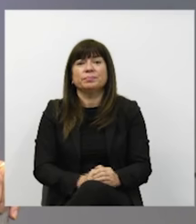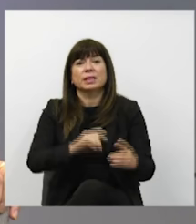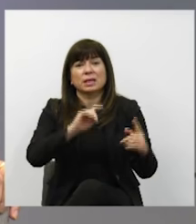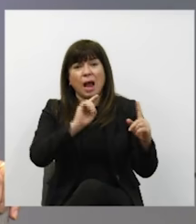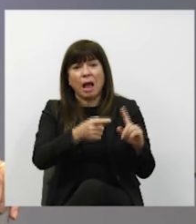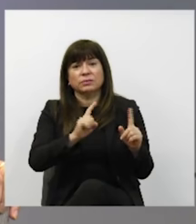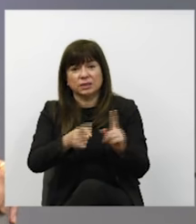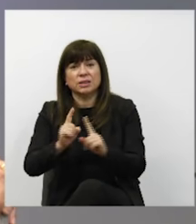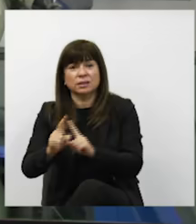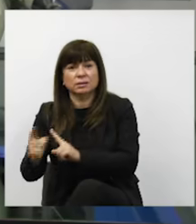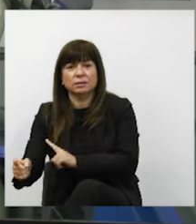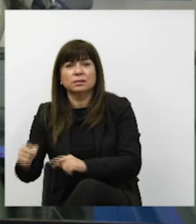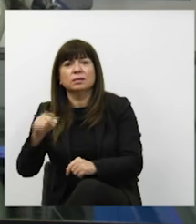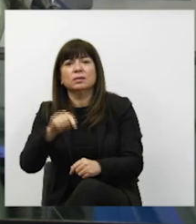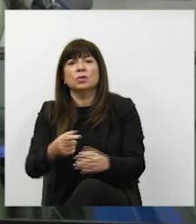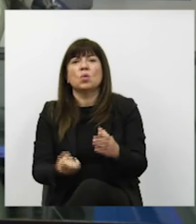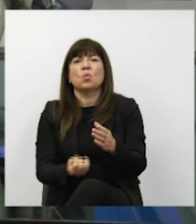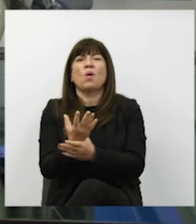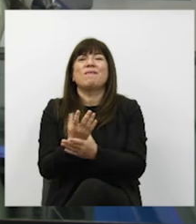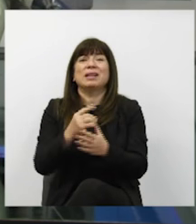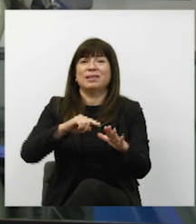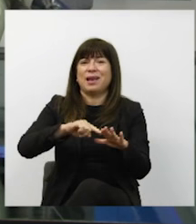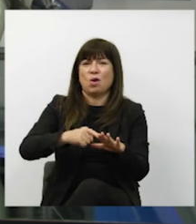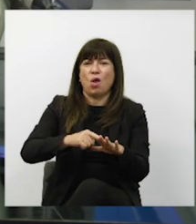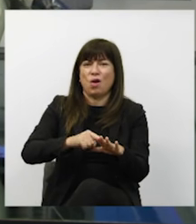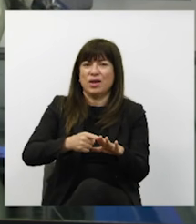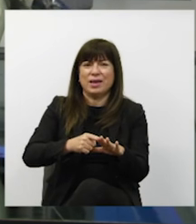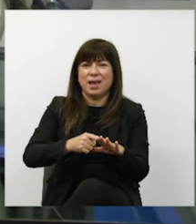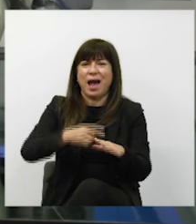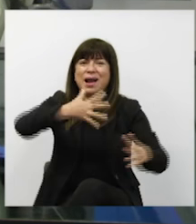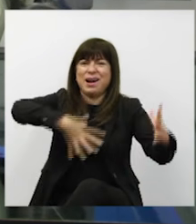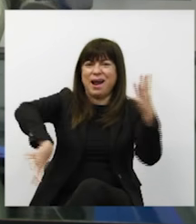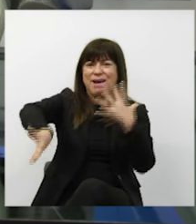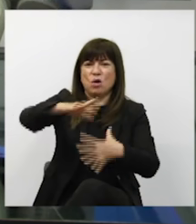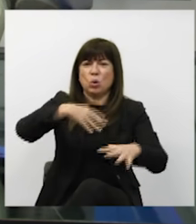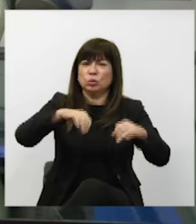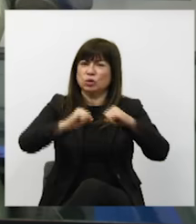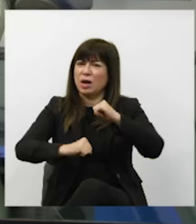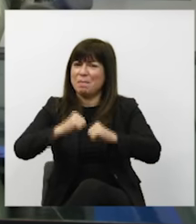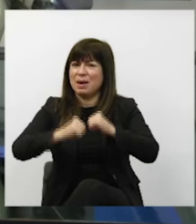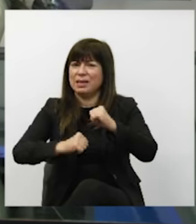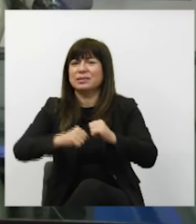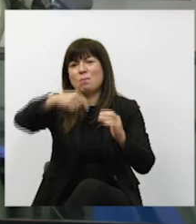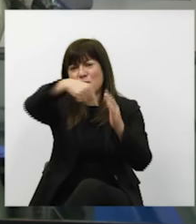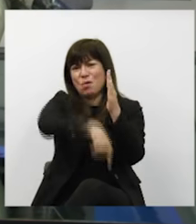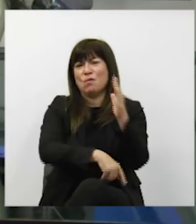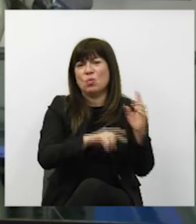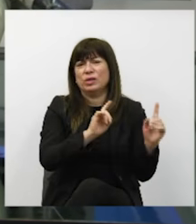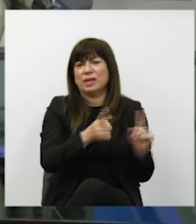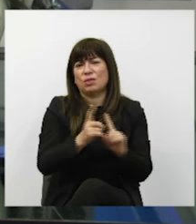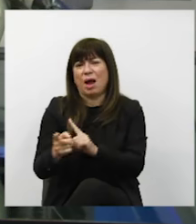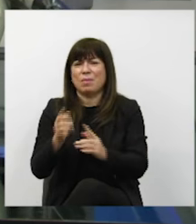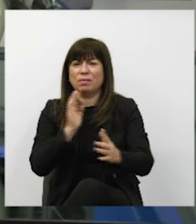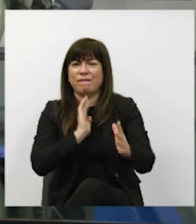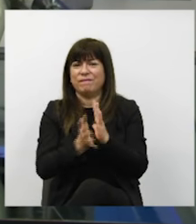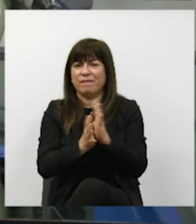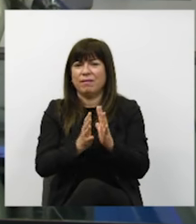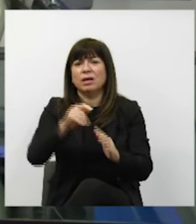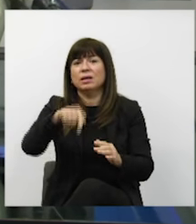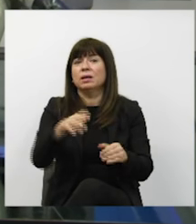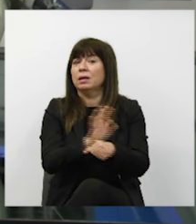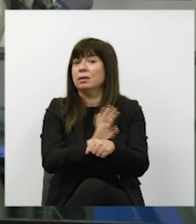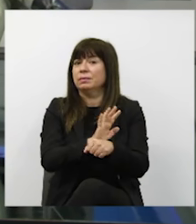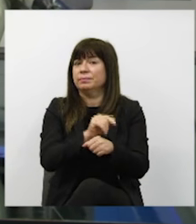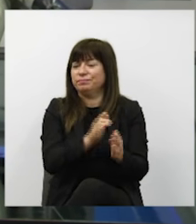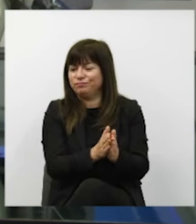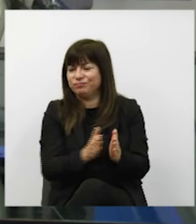están cambiando por las nuevas tecnologías, por la cuarta revolución industrial, muchas cosas. Y esos cambios se están profundizando y se están acelerando estos días de COVID.